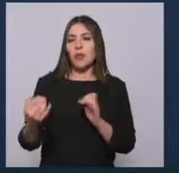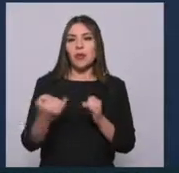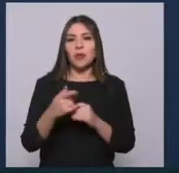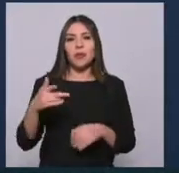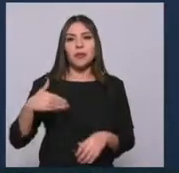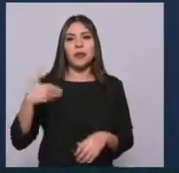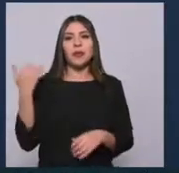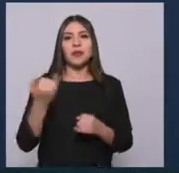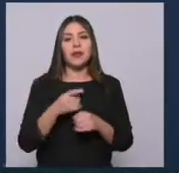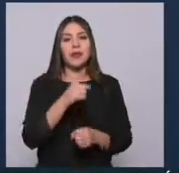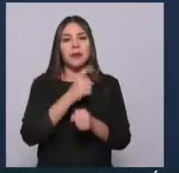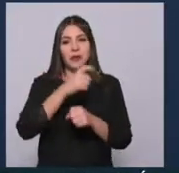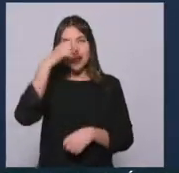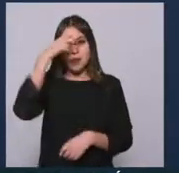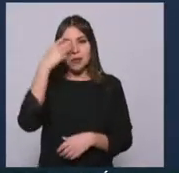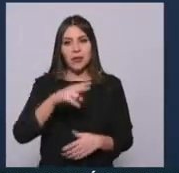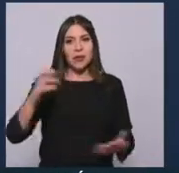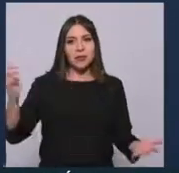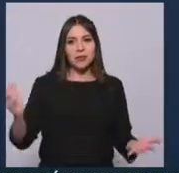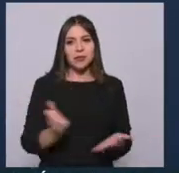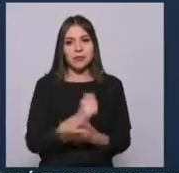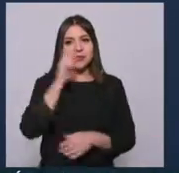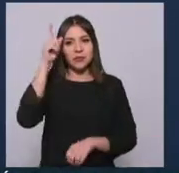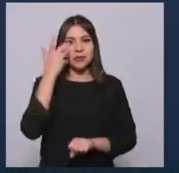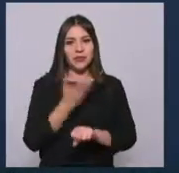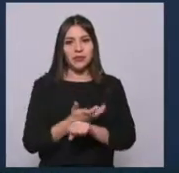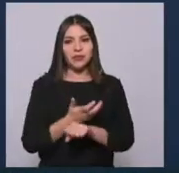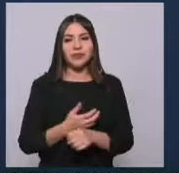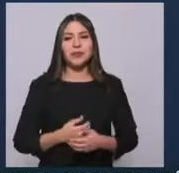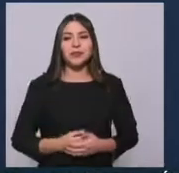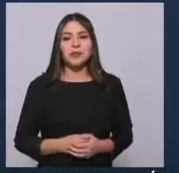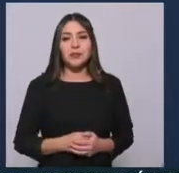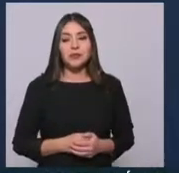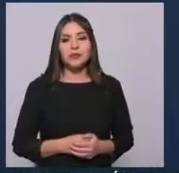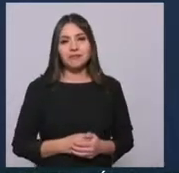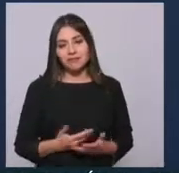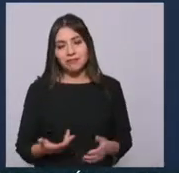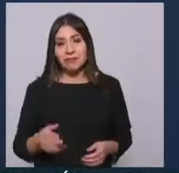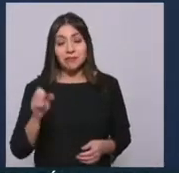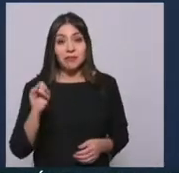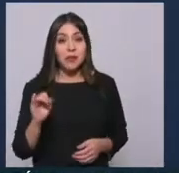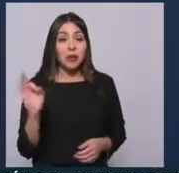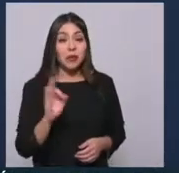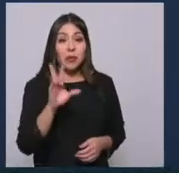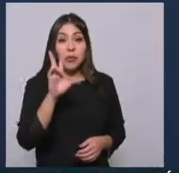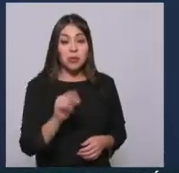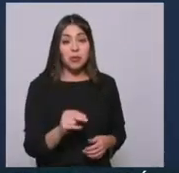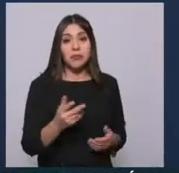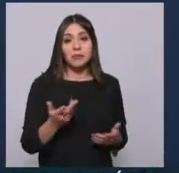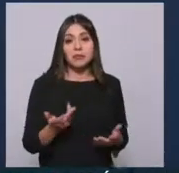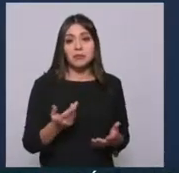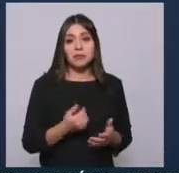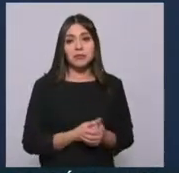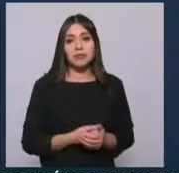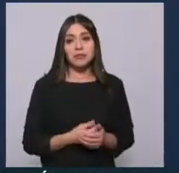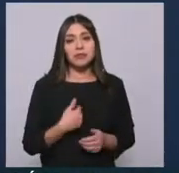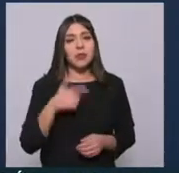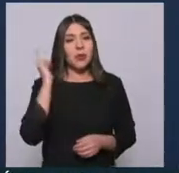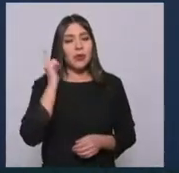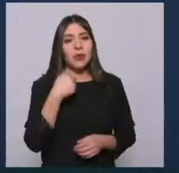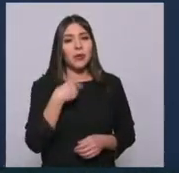primer mexicano en llevarse un triunfo allá en Estados Unidos. Exactamente, y si no es algo así, pues me